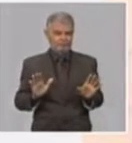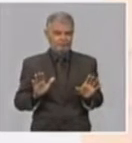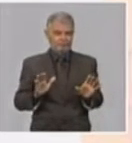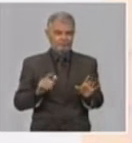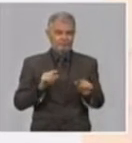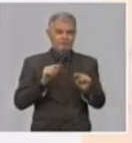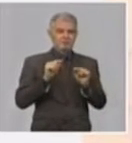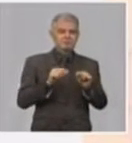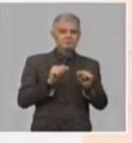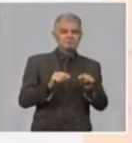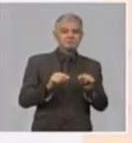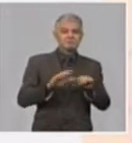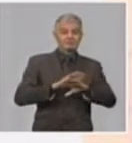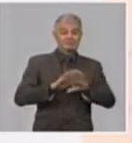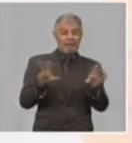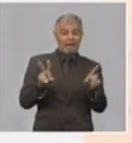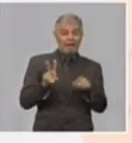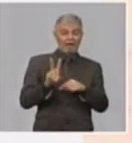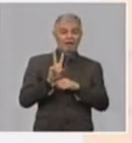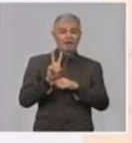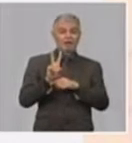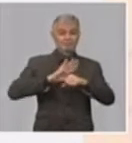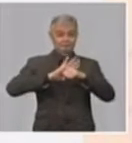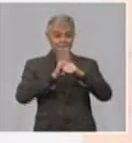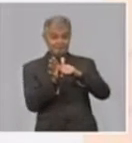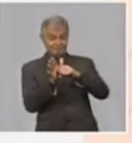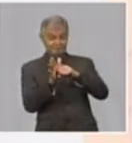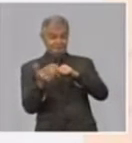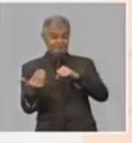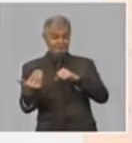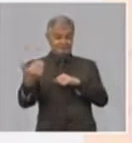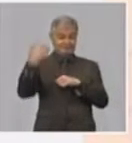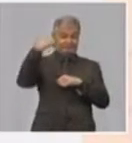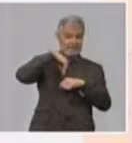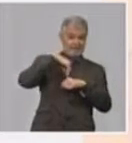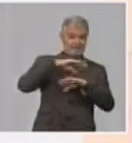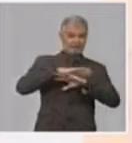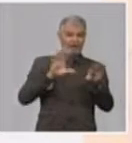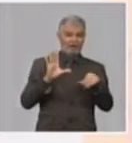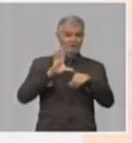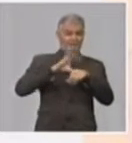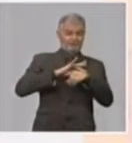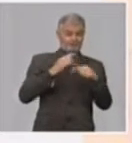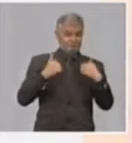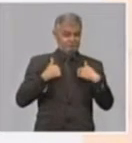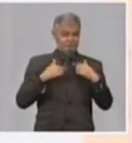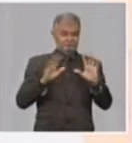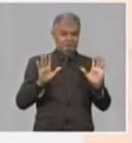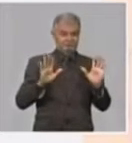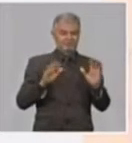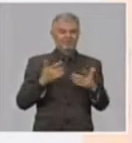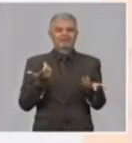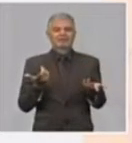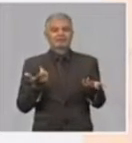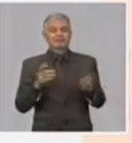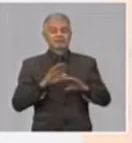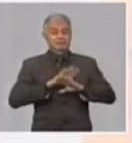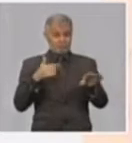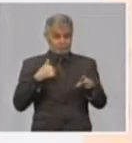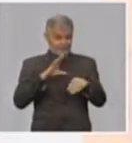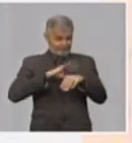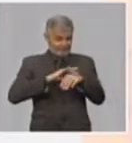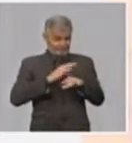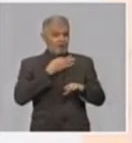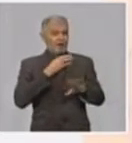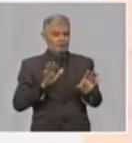estamos hablando de que el virus logró entrar al organismo y el virus logró infectar. Ahora, a partir de que el virus nos infecta, nosotros podemos,